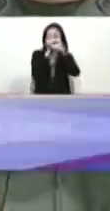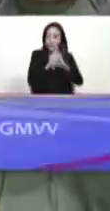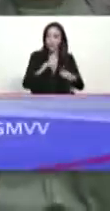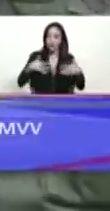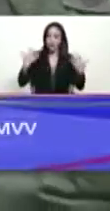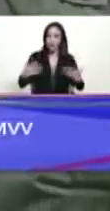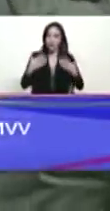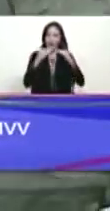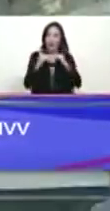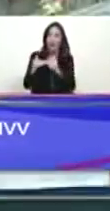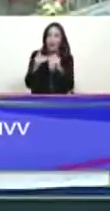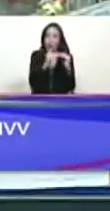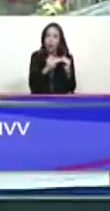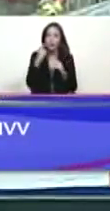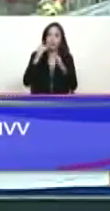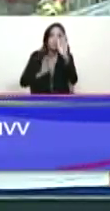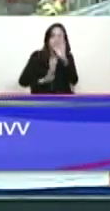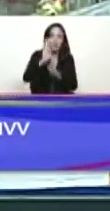igualdad social,